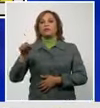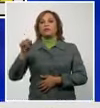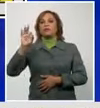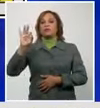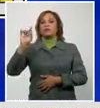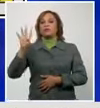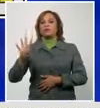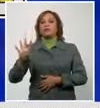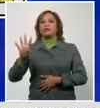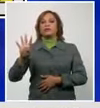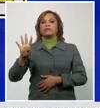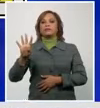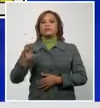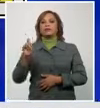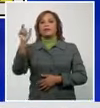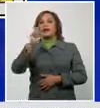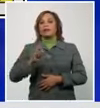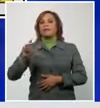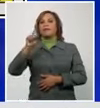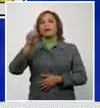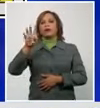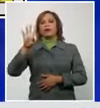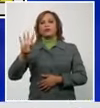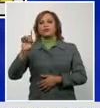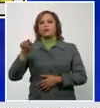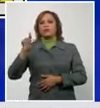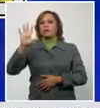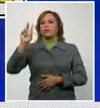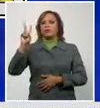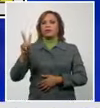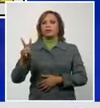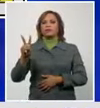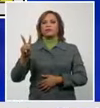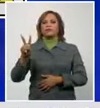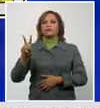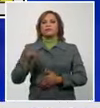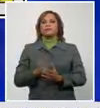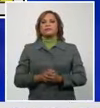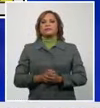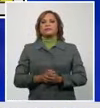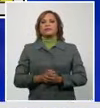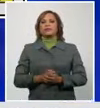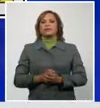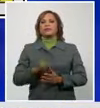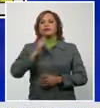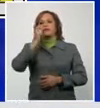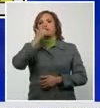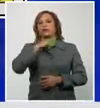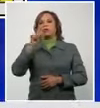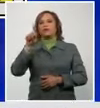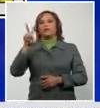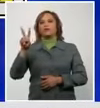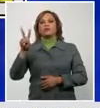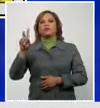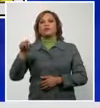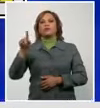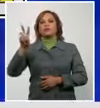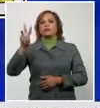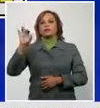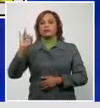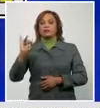21,84, Camagüey 14,52, Ciego de Ávila 12,36, y de ahí